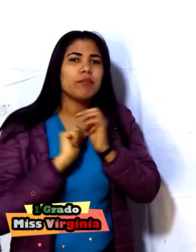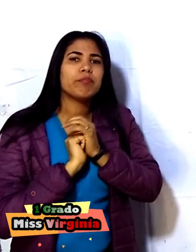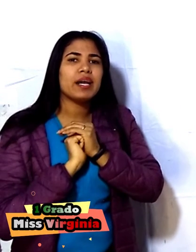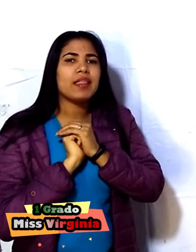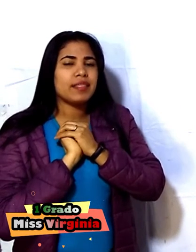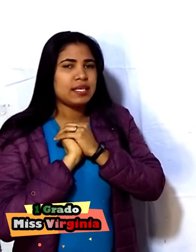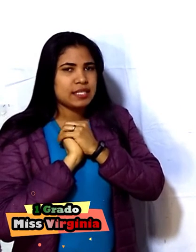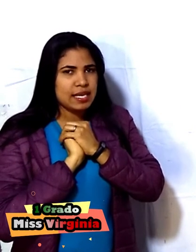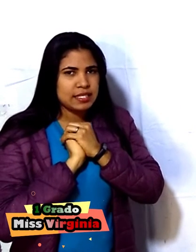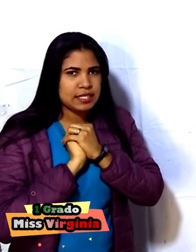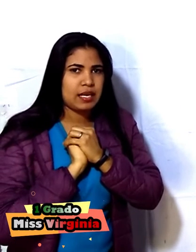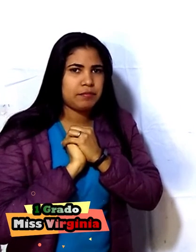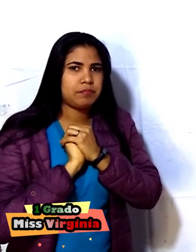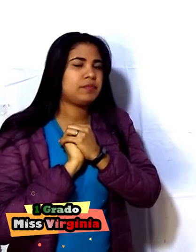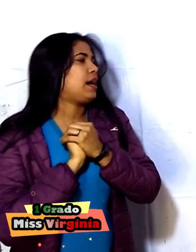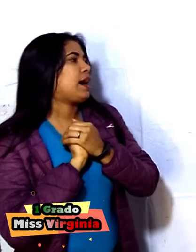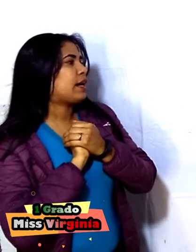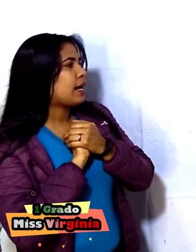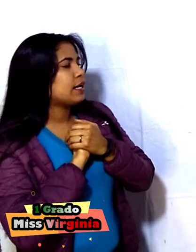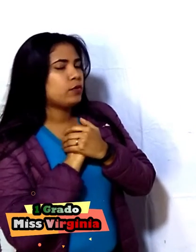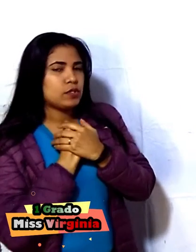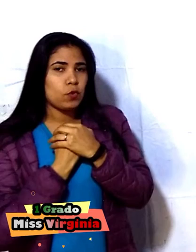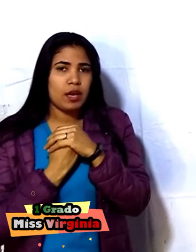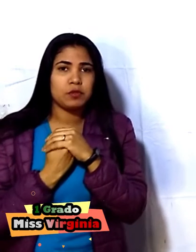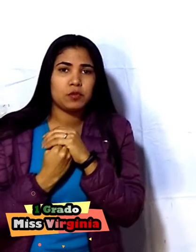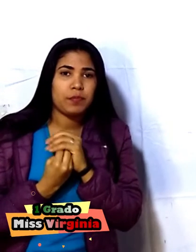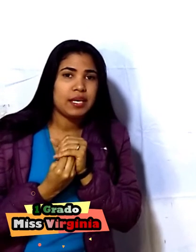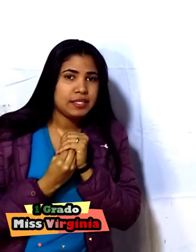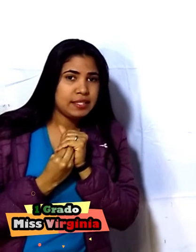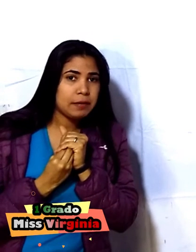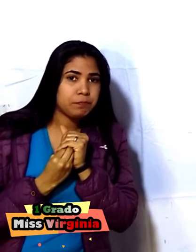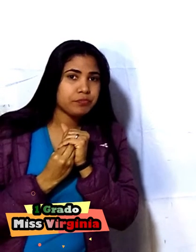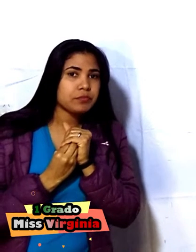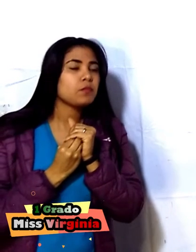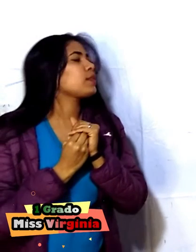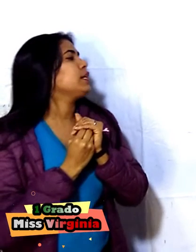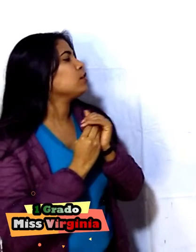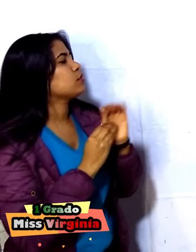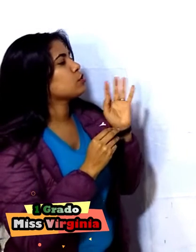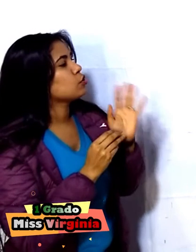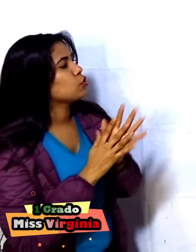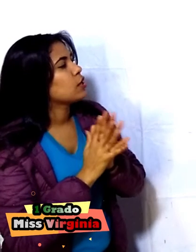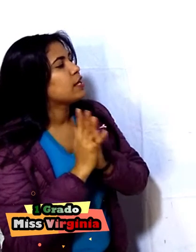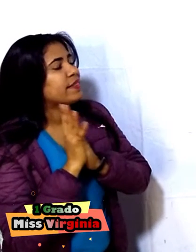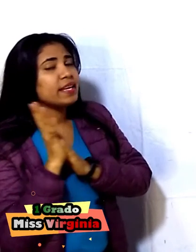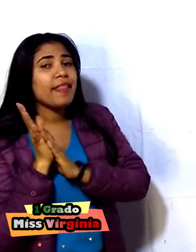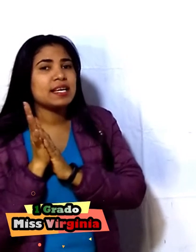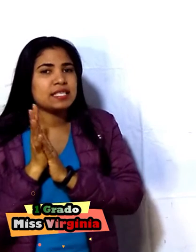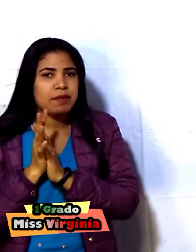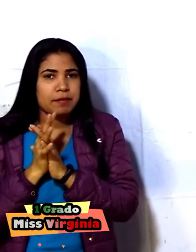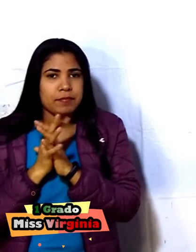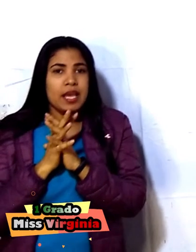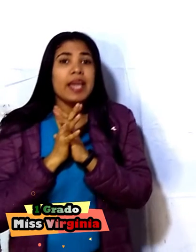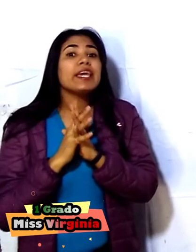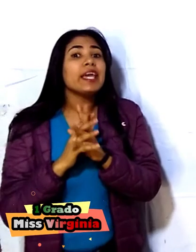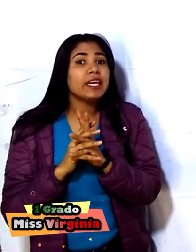son para descansar. Acá lo estudiamos. ¿Ya? Entonces, esos son los día de la